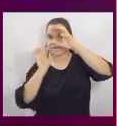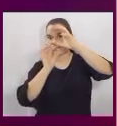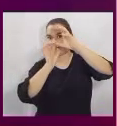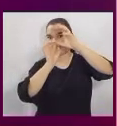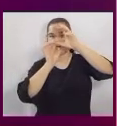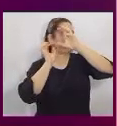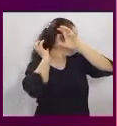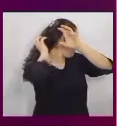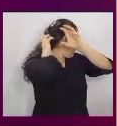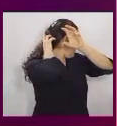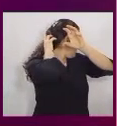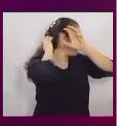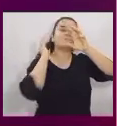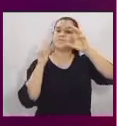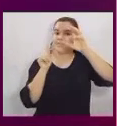que esto sea